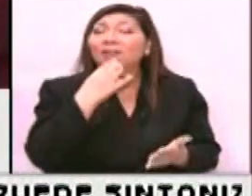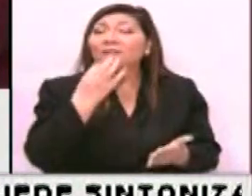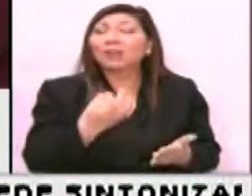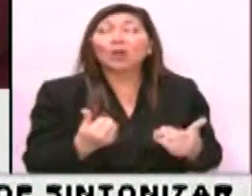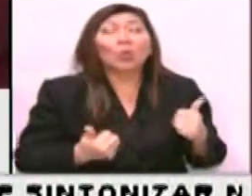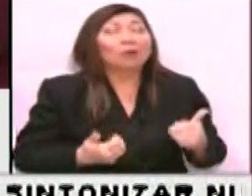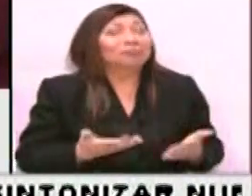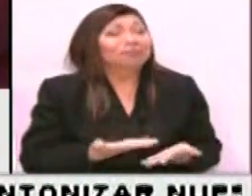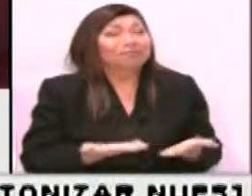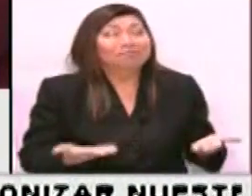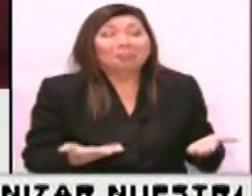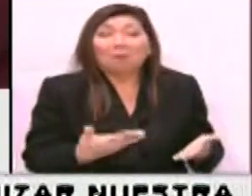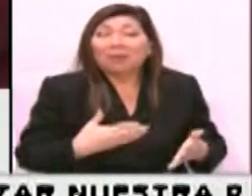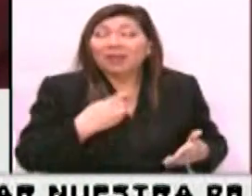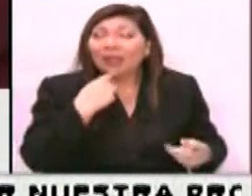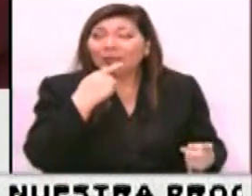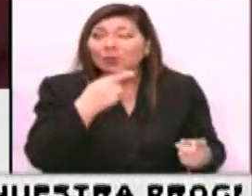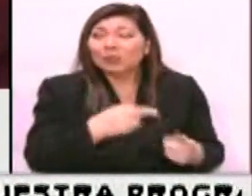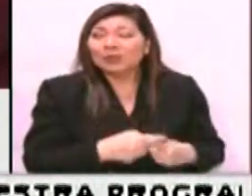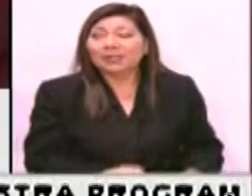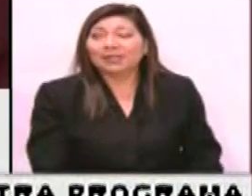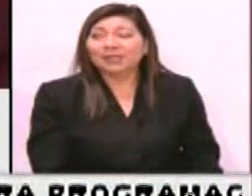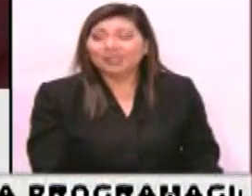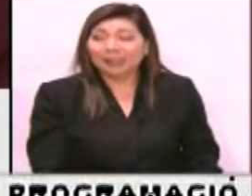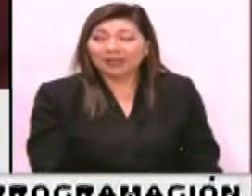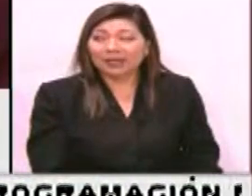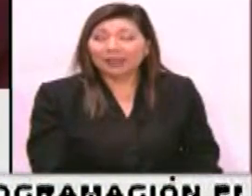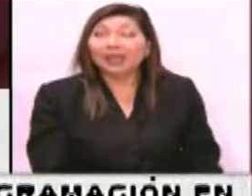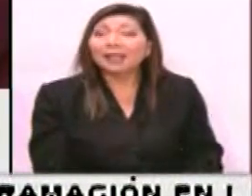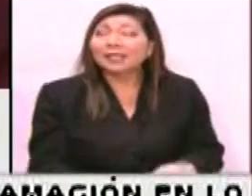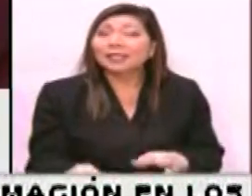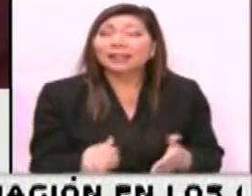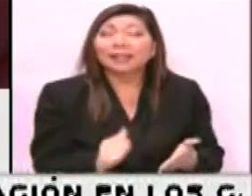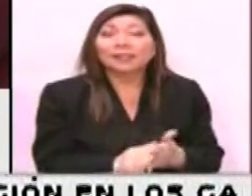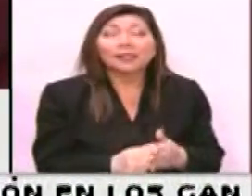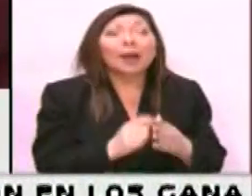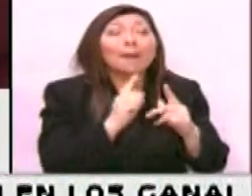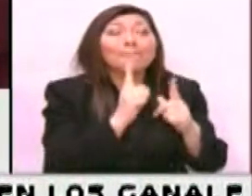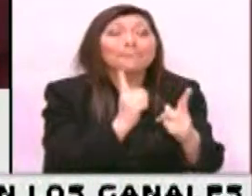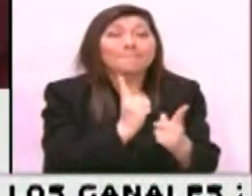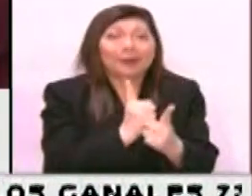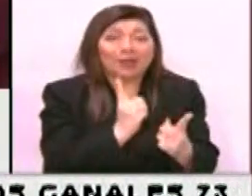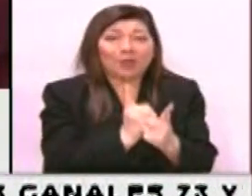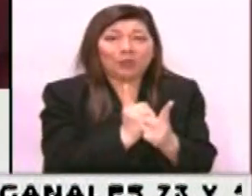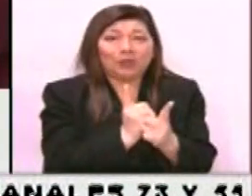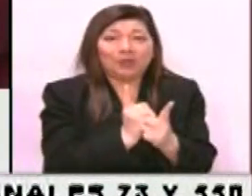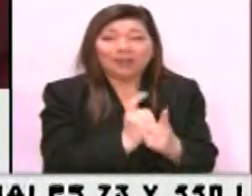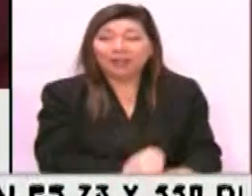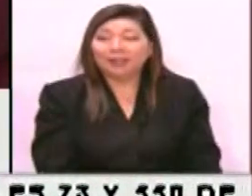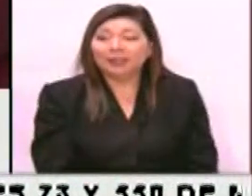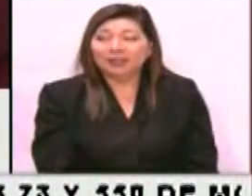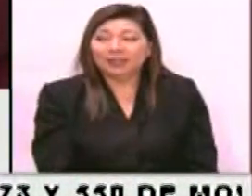los cuales ni siquiera se le va a poder acusar. Entonces se hizo esa consulta y la consulta dijo eso.